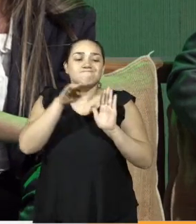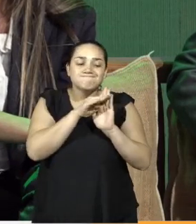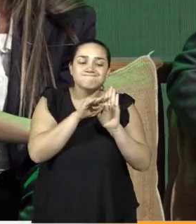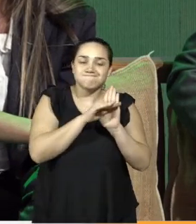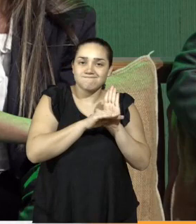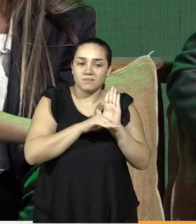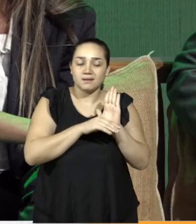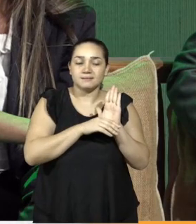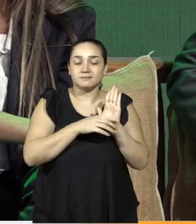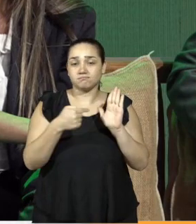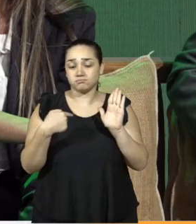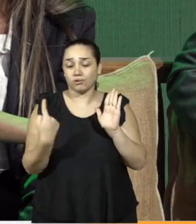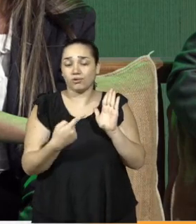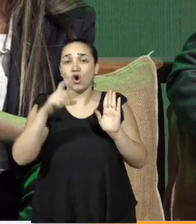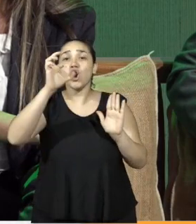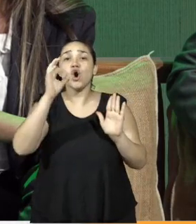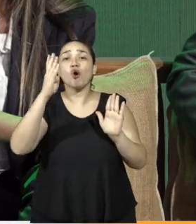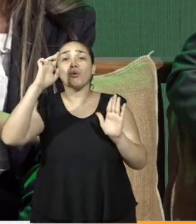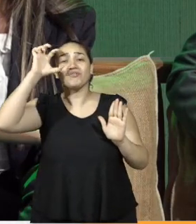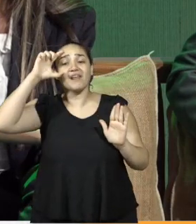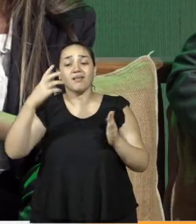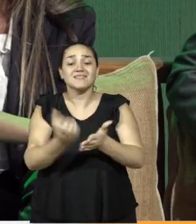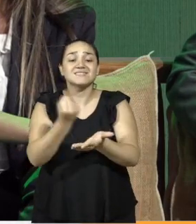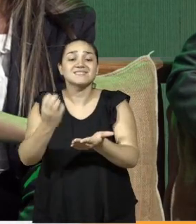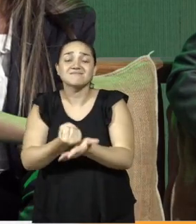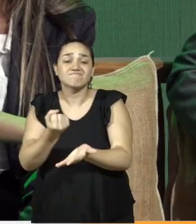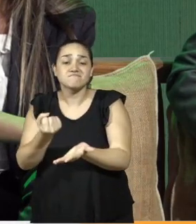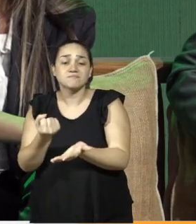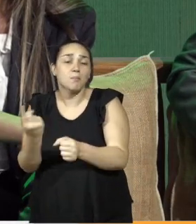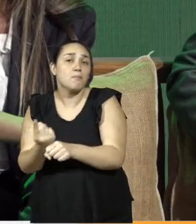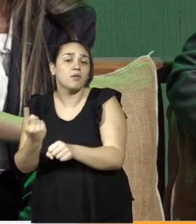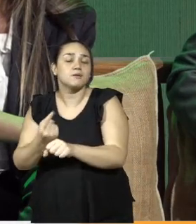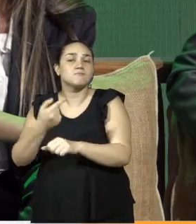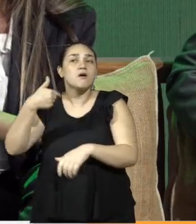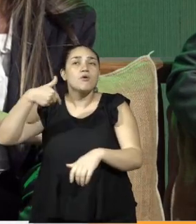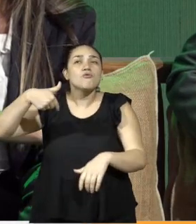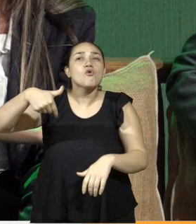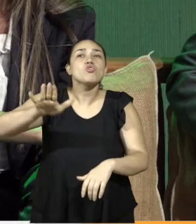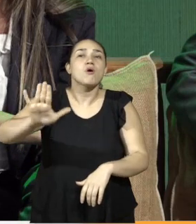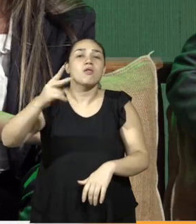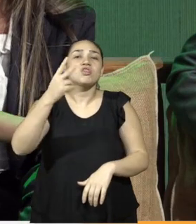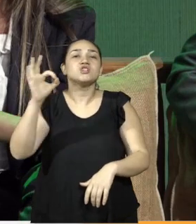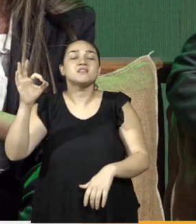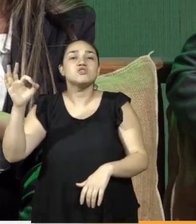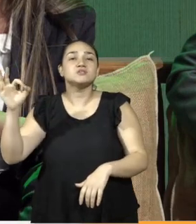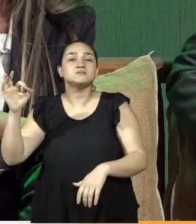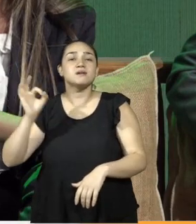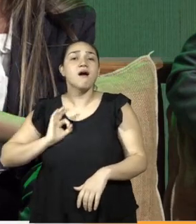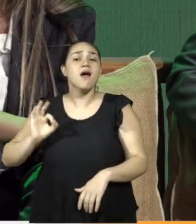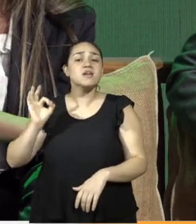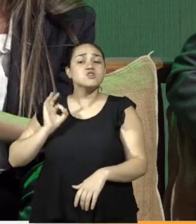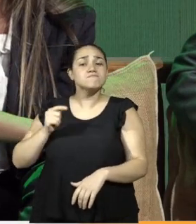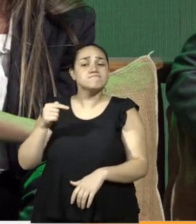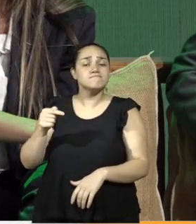si no extraemos el cobre que tenemos ahora, quizás dentro de 200 años